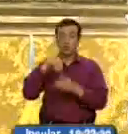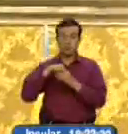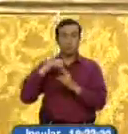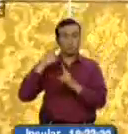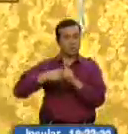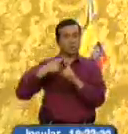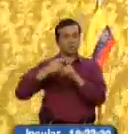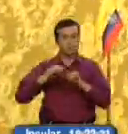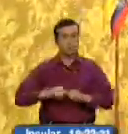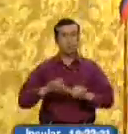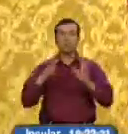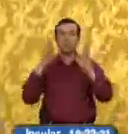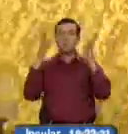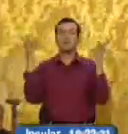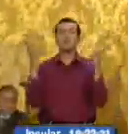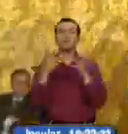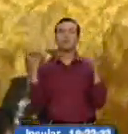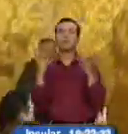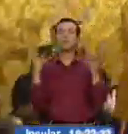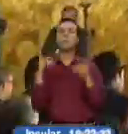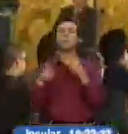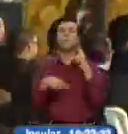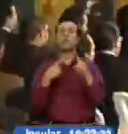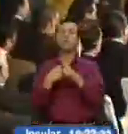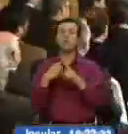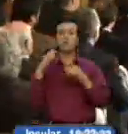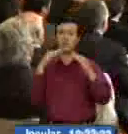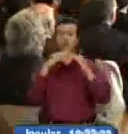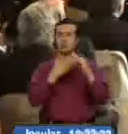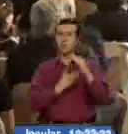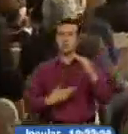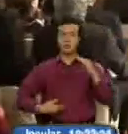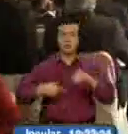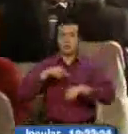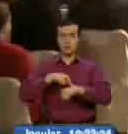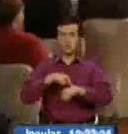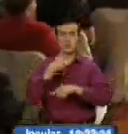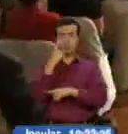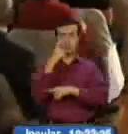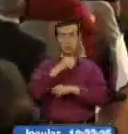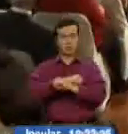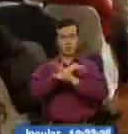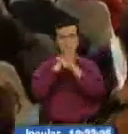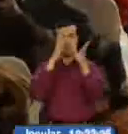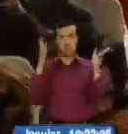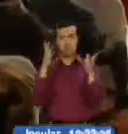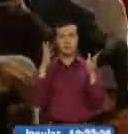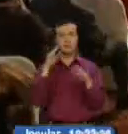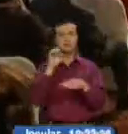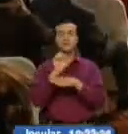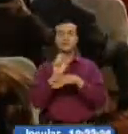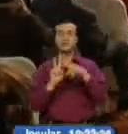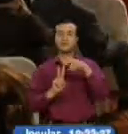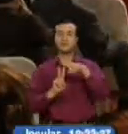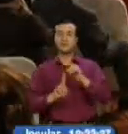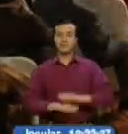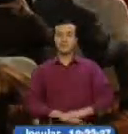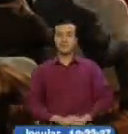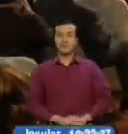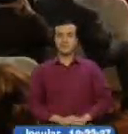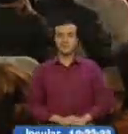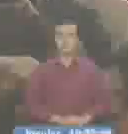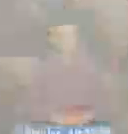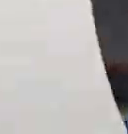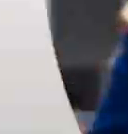La ceremonia de premiación está prevista que se realice en el Palacio de Carondelet a las 11 horas. Alec Llanos, Ecuador TV.